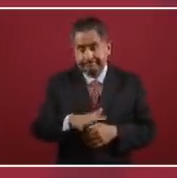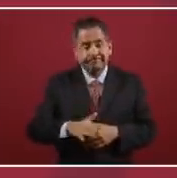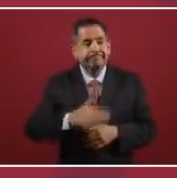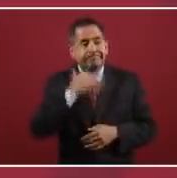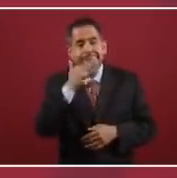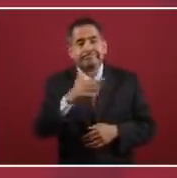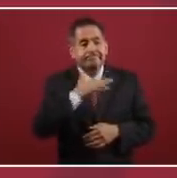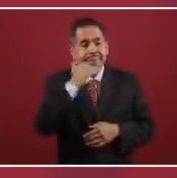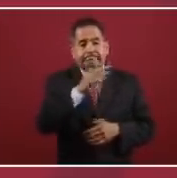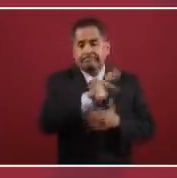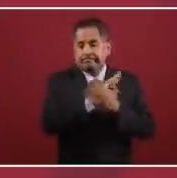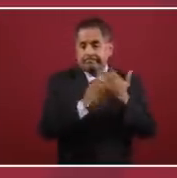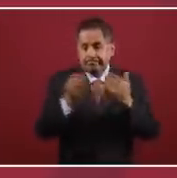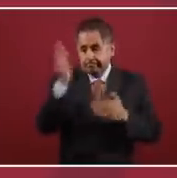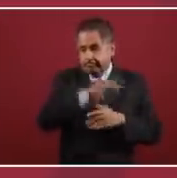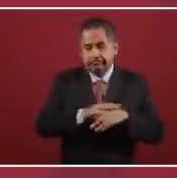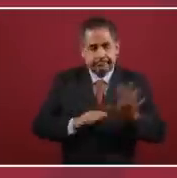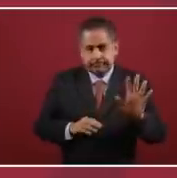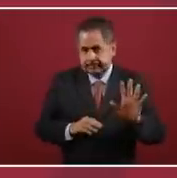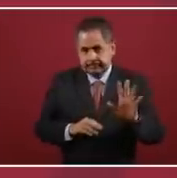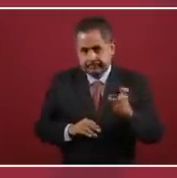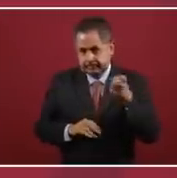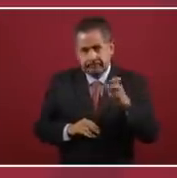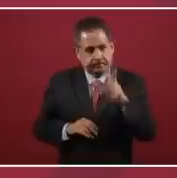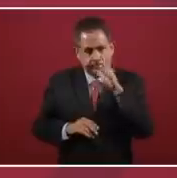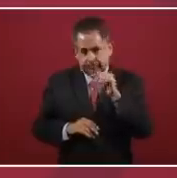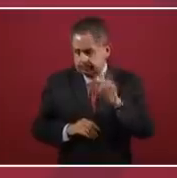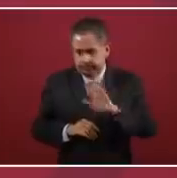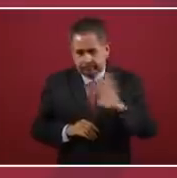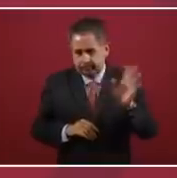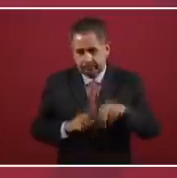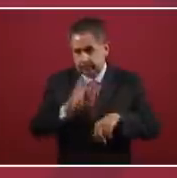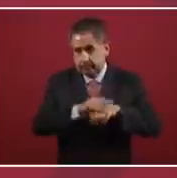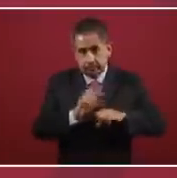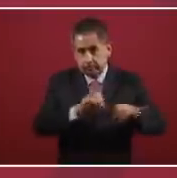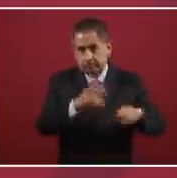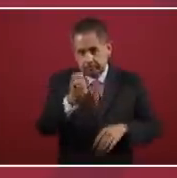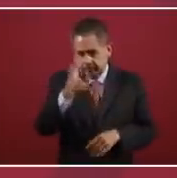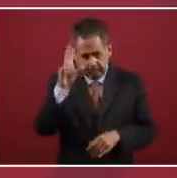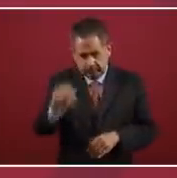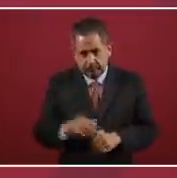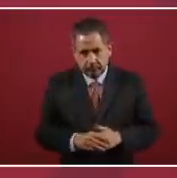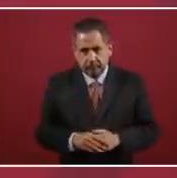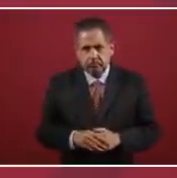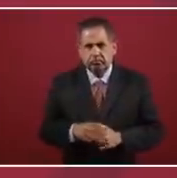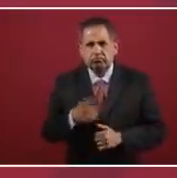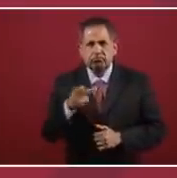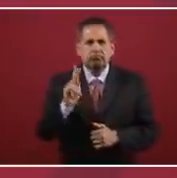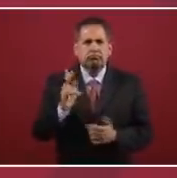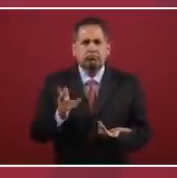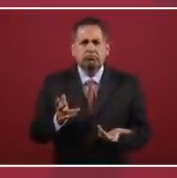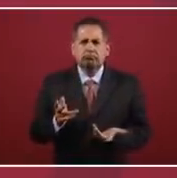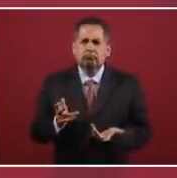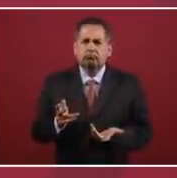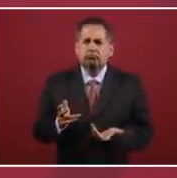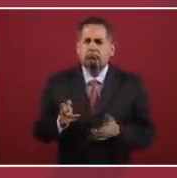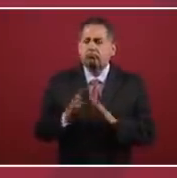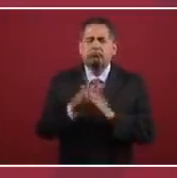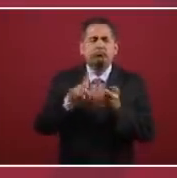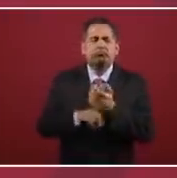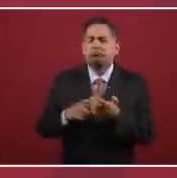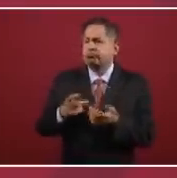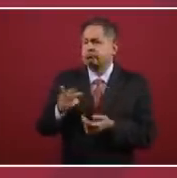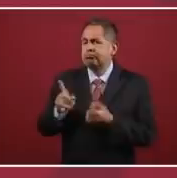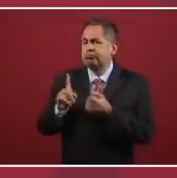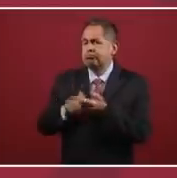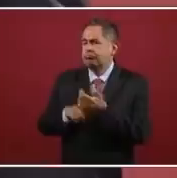corruptos, sí, no podemos permitirlo. Pero ¿qué puede preocuparse